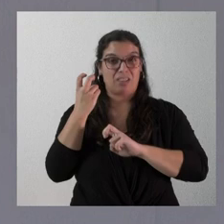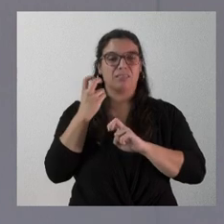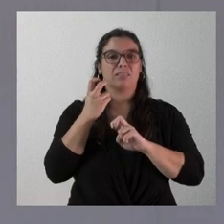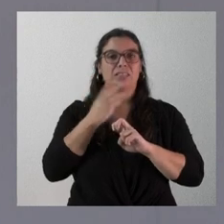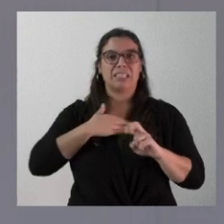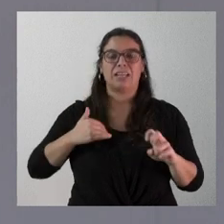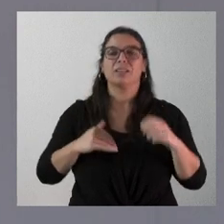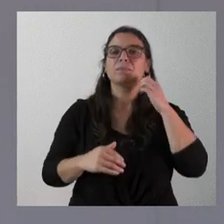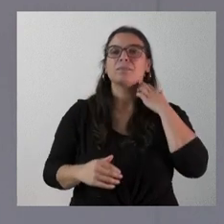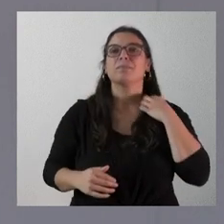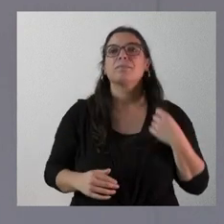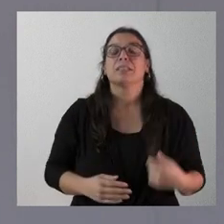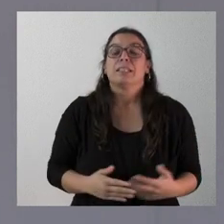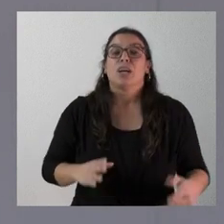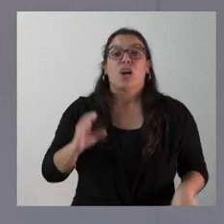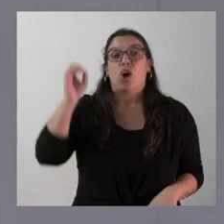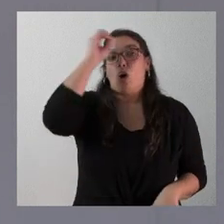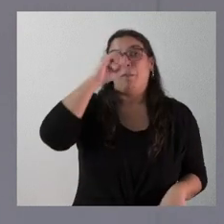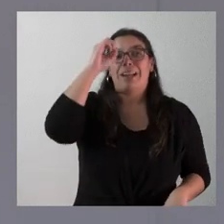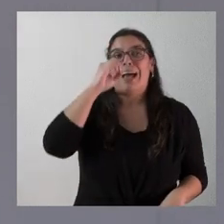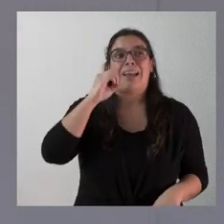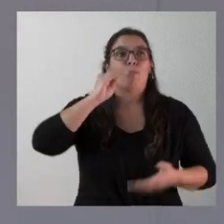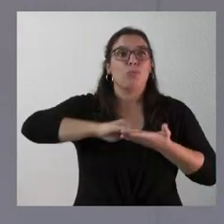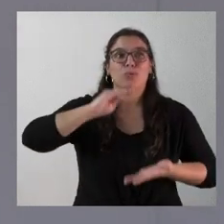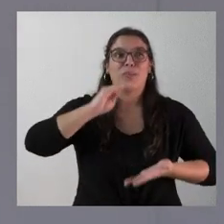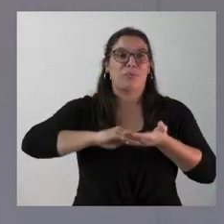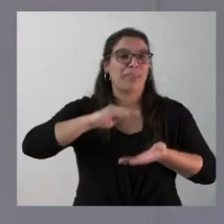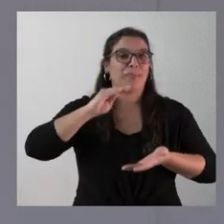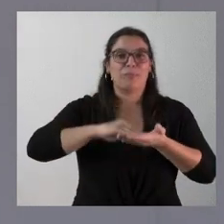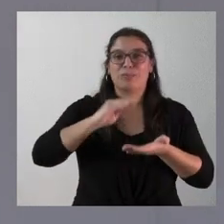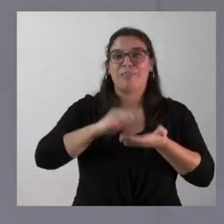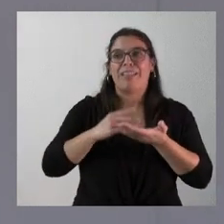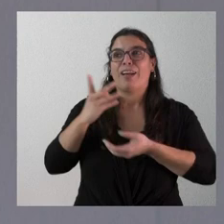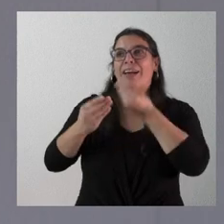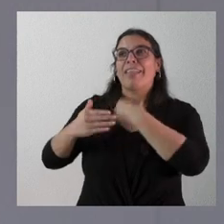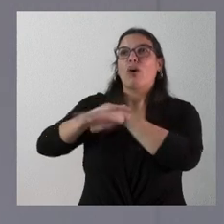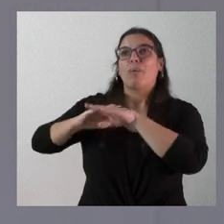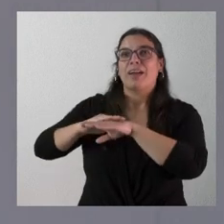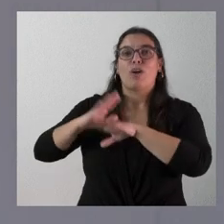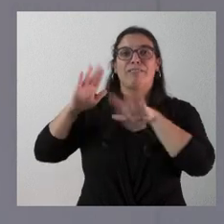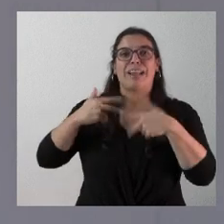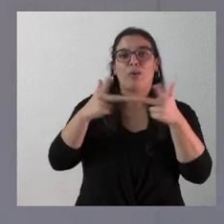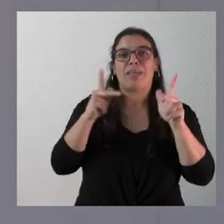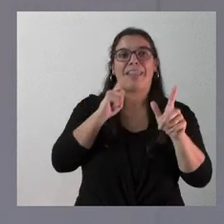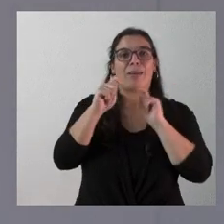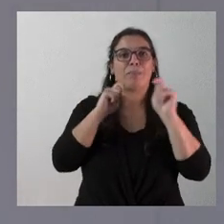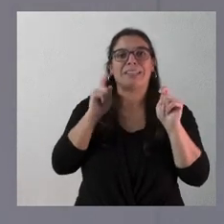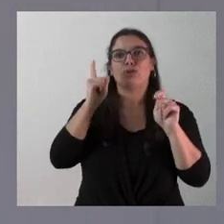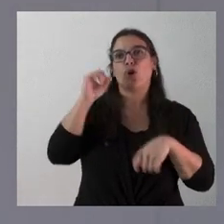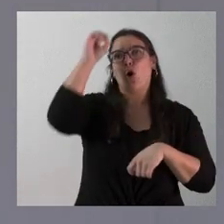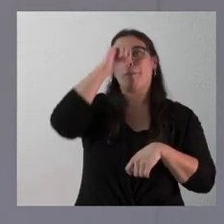es que es difícil ya opinar tantas veces sobre lo que hace el gobierno convertiríamos la rueda de prensa en esto porque son casi